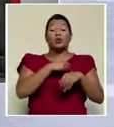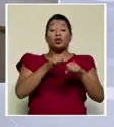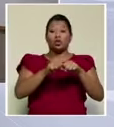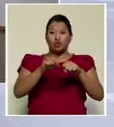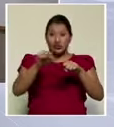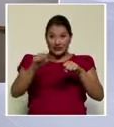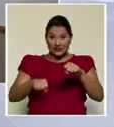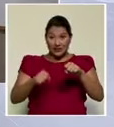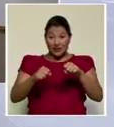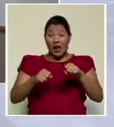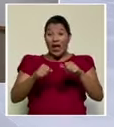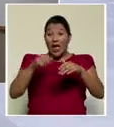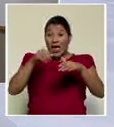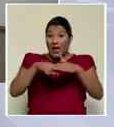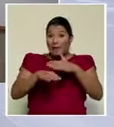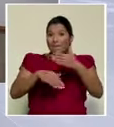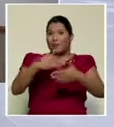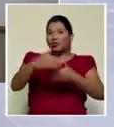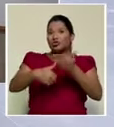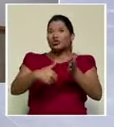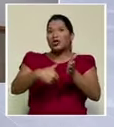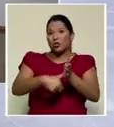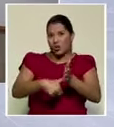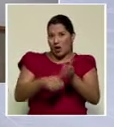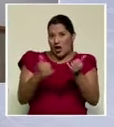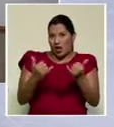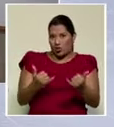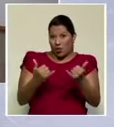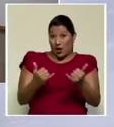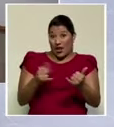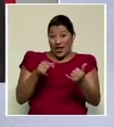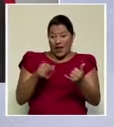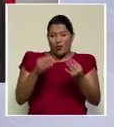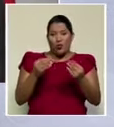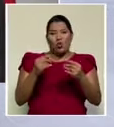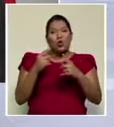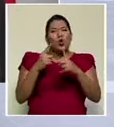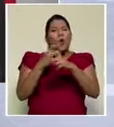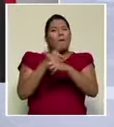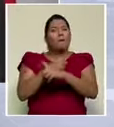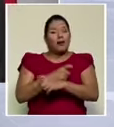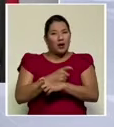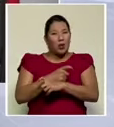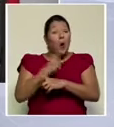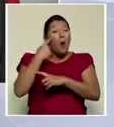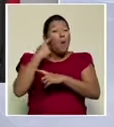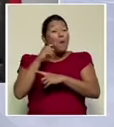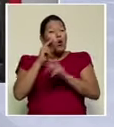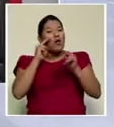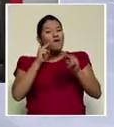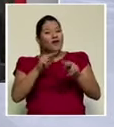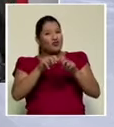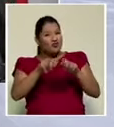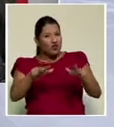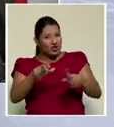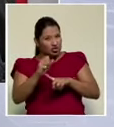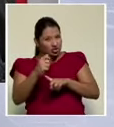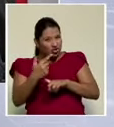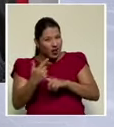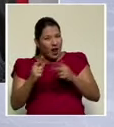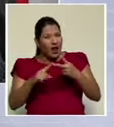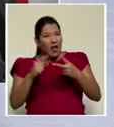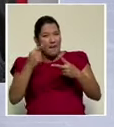a un proceso que va a ser muy complejo por lo que implican las redes sociales, por lo que implican, digamos, los